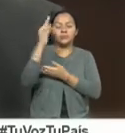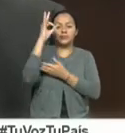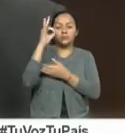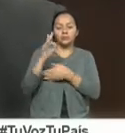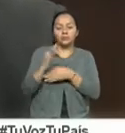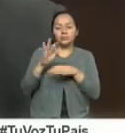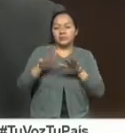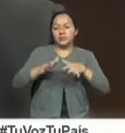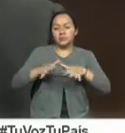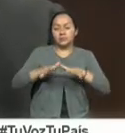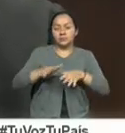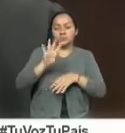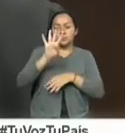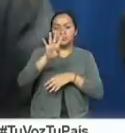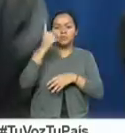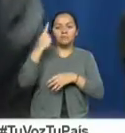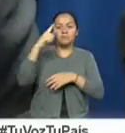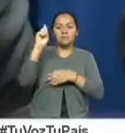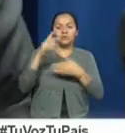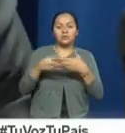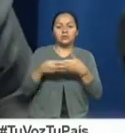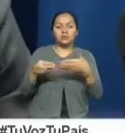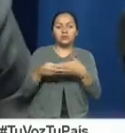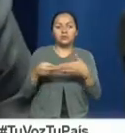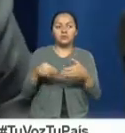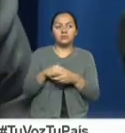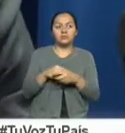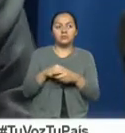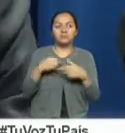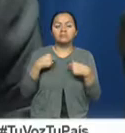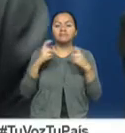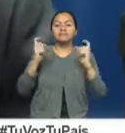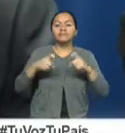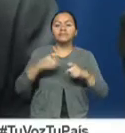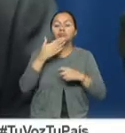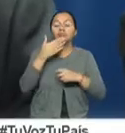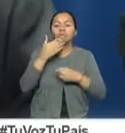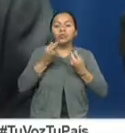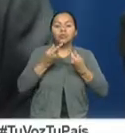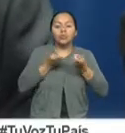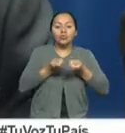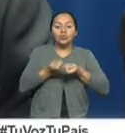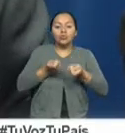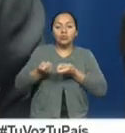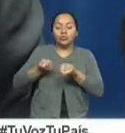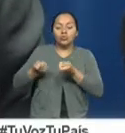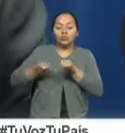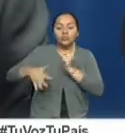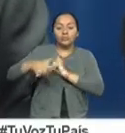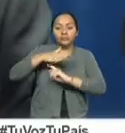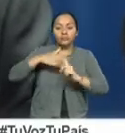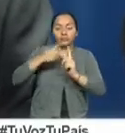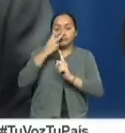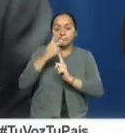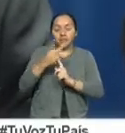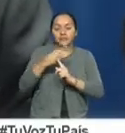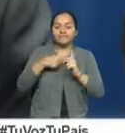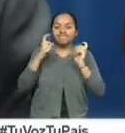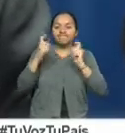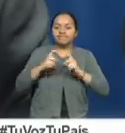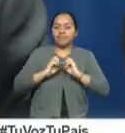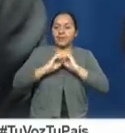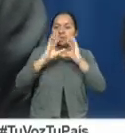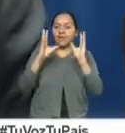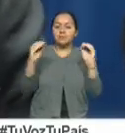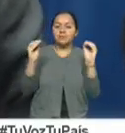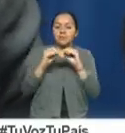aproximadamente $4 millones. Lo que vamos a hacer no solamente es los controles hacia la zona de exclusión para que definitivamente no haya ningún